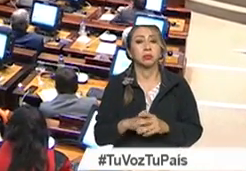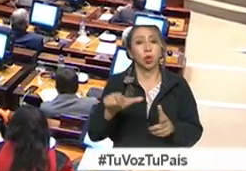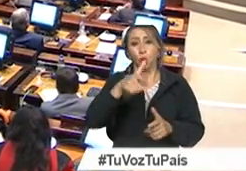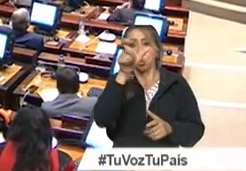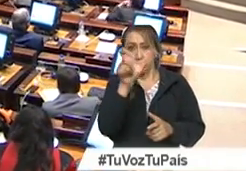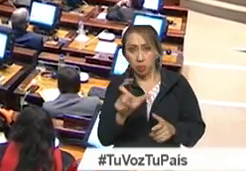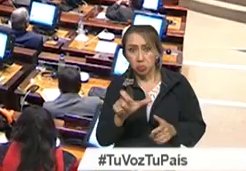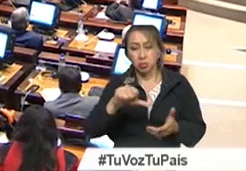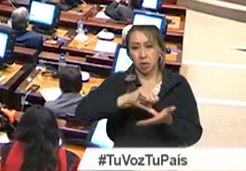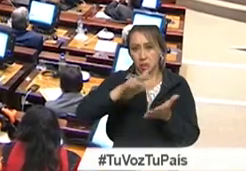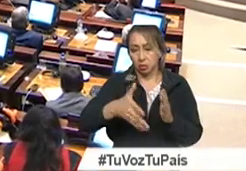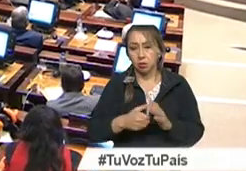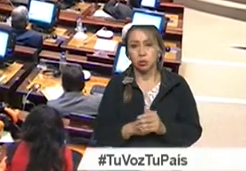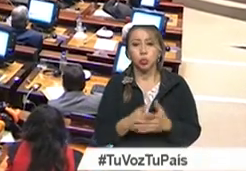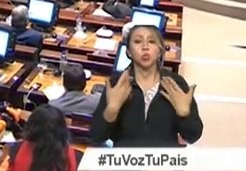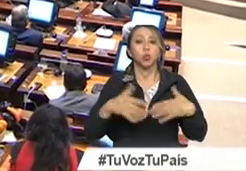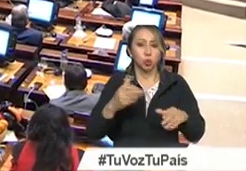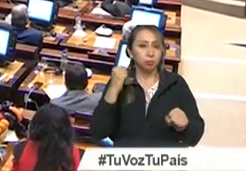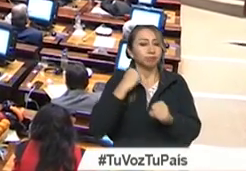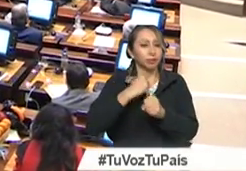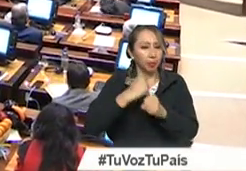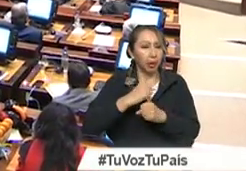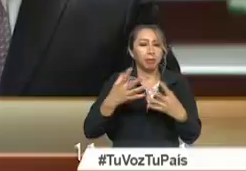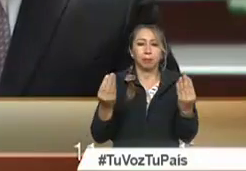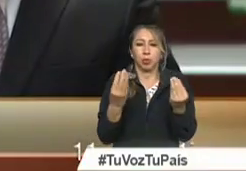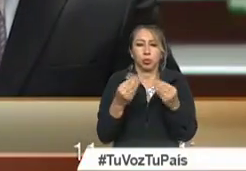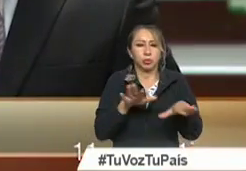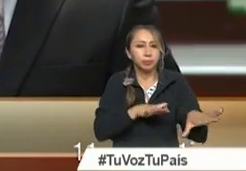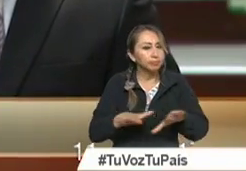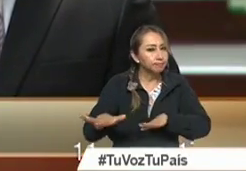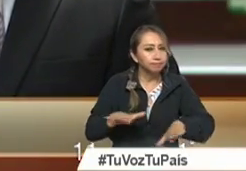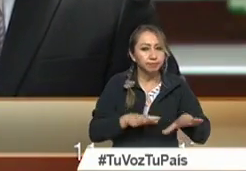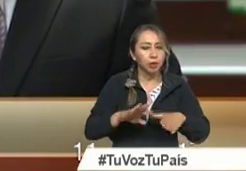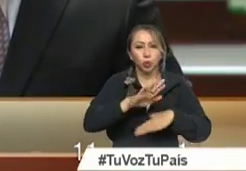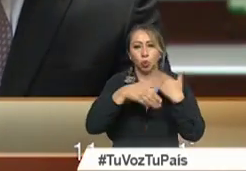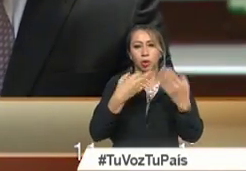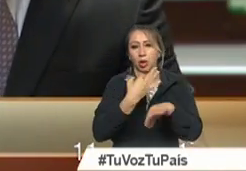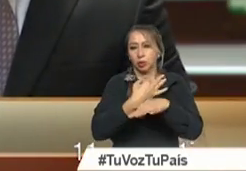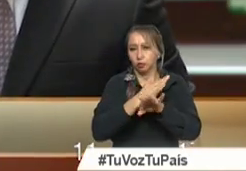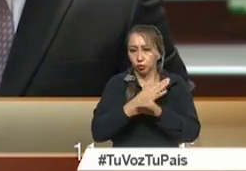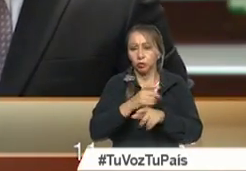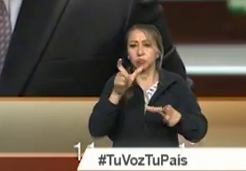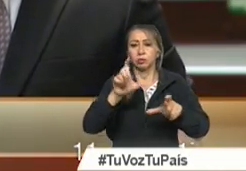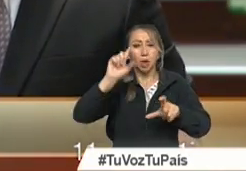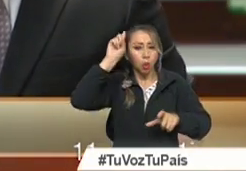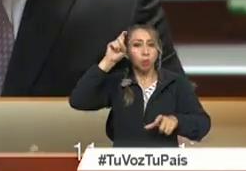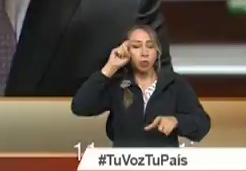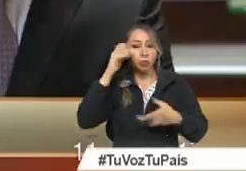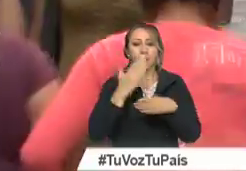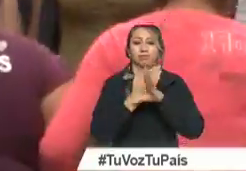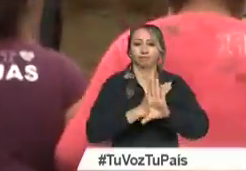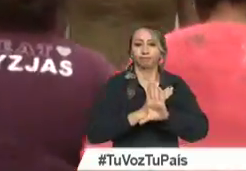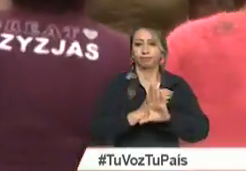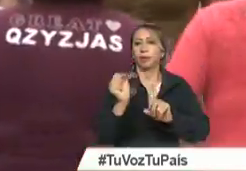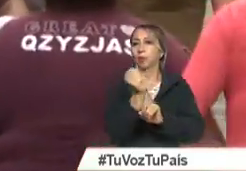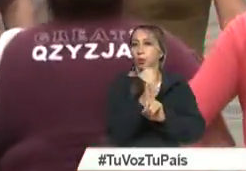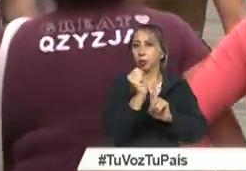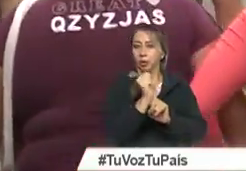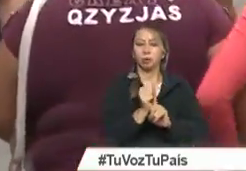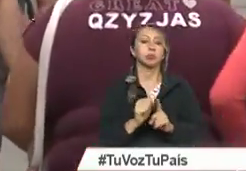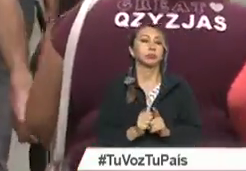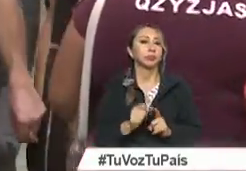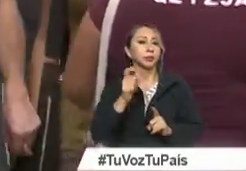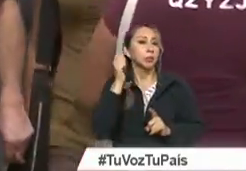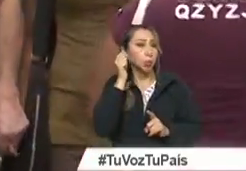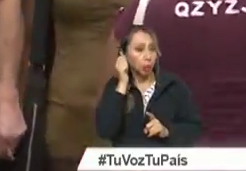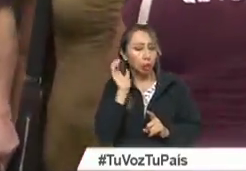cerrarnos reconoció que aún falta por trabajar de manera coordinada entre todas las funciones del estado para erradicar la violencia de género sin